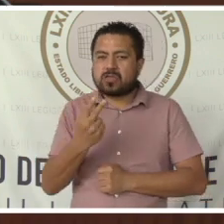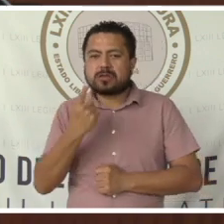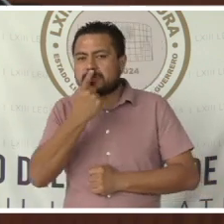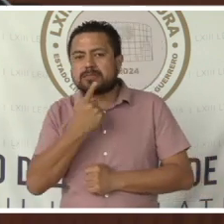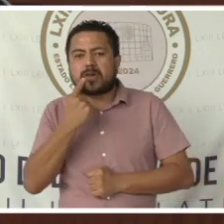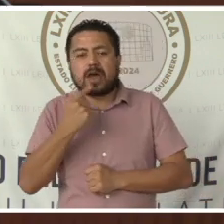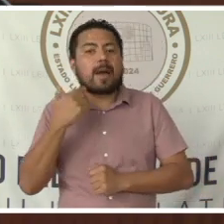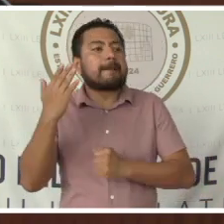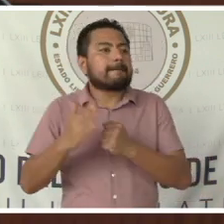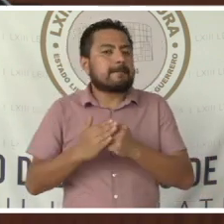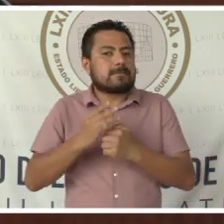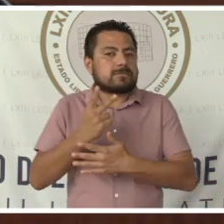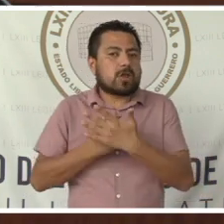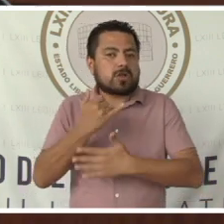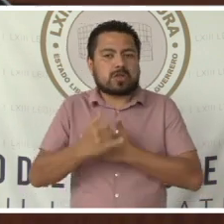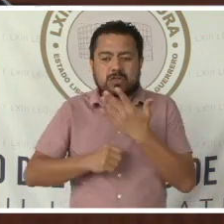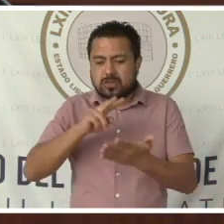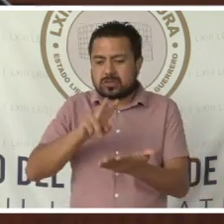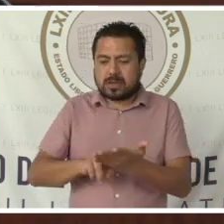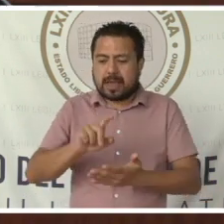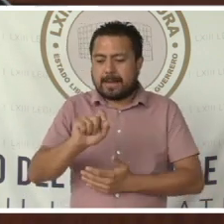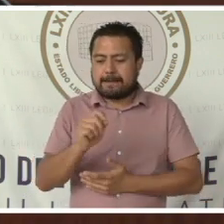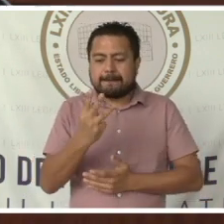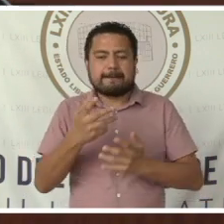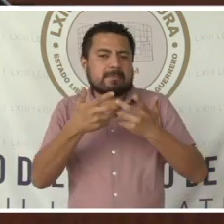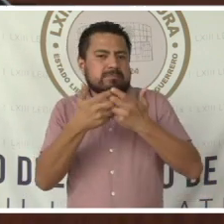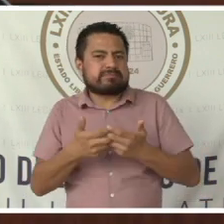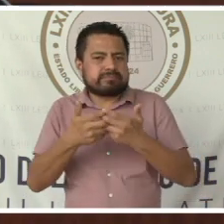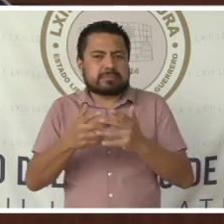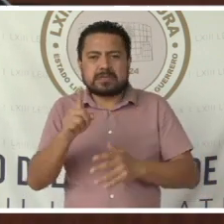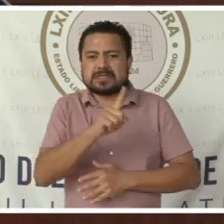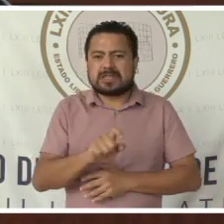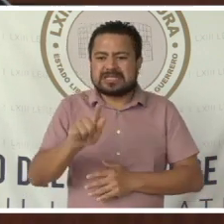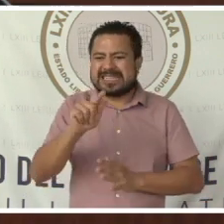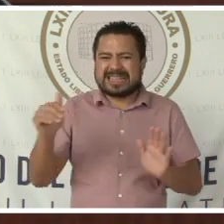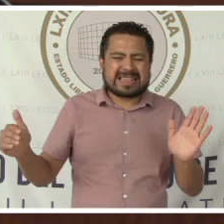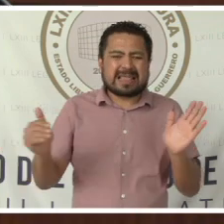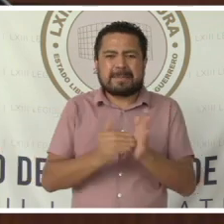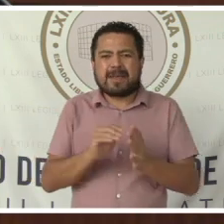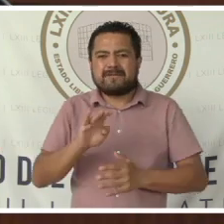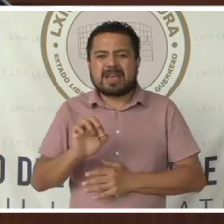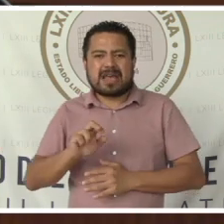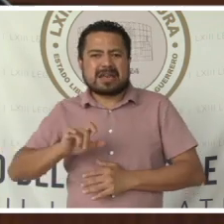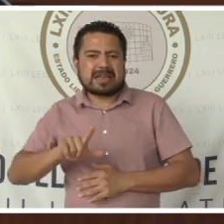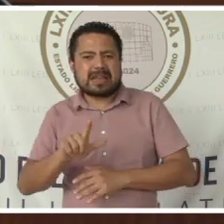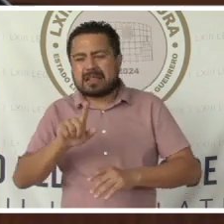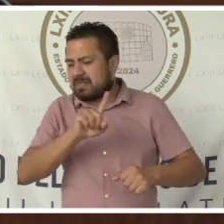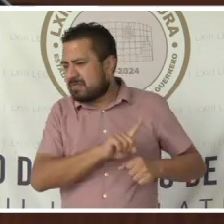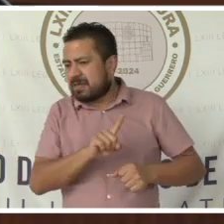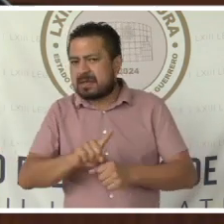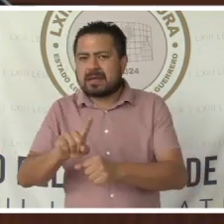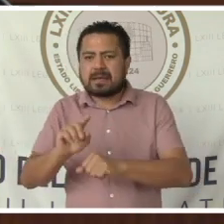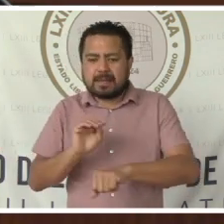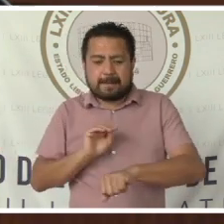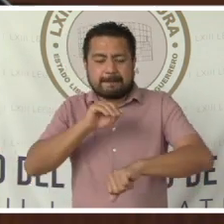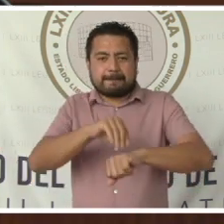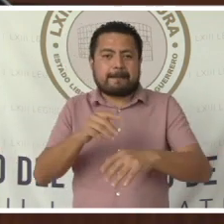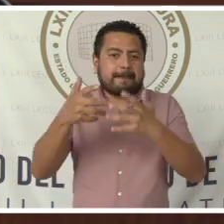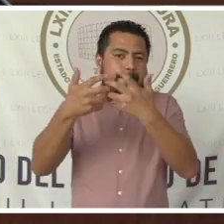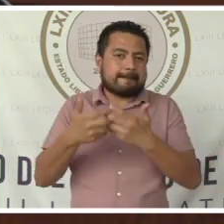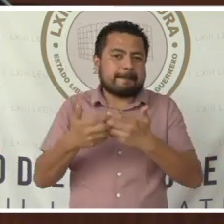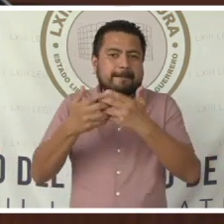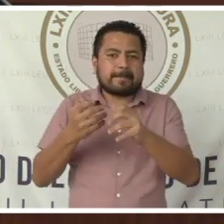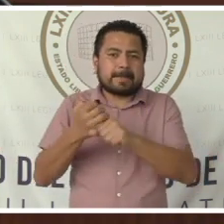proyecta para el 2023 producir alrededor de 170 mil barriles diarios se creó la empresa